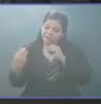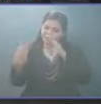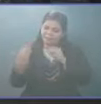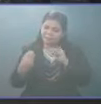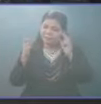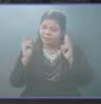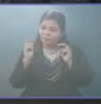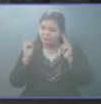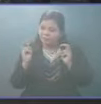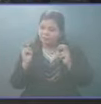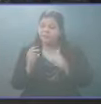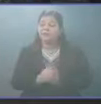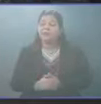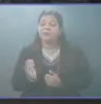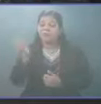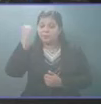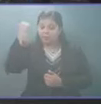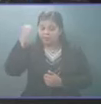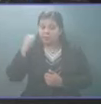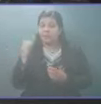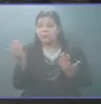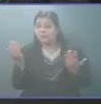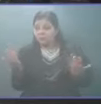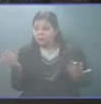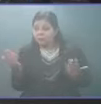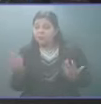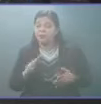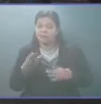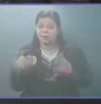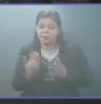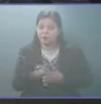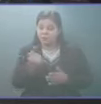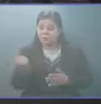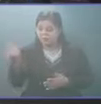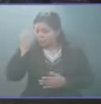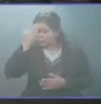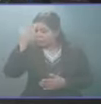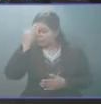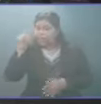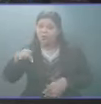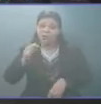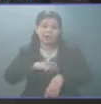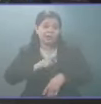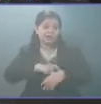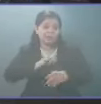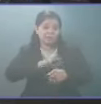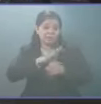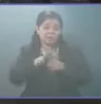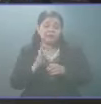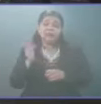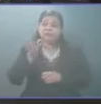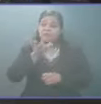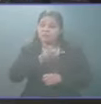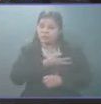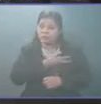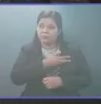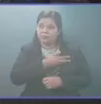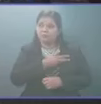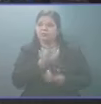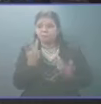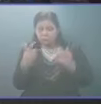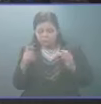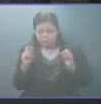sobre estos temas importantes, importantes para la población, y en medio de esta pandemia que estamos viviendo,